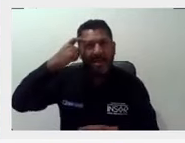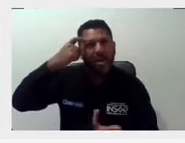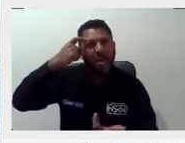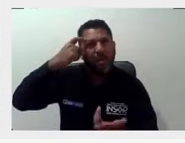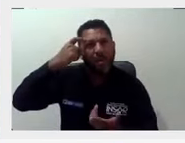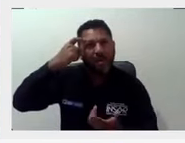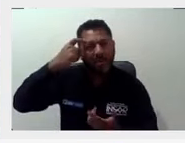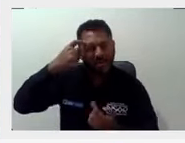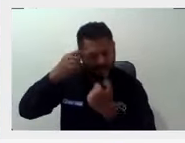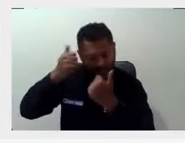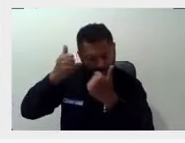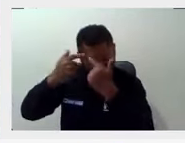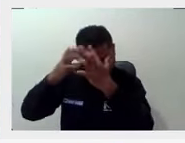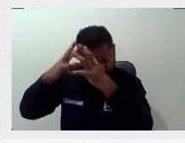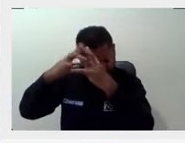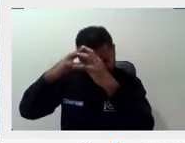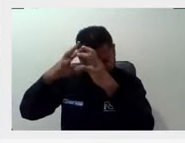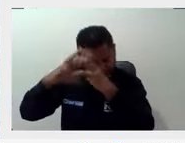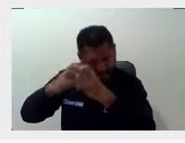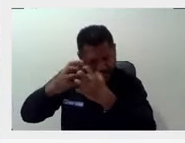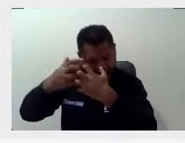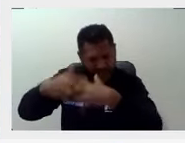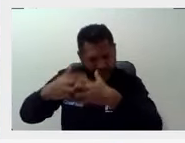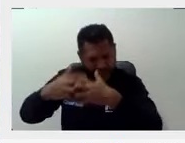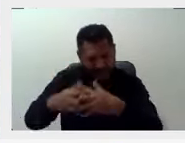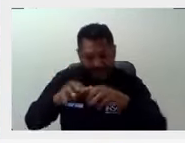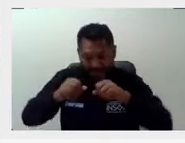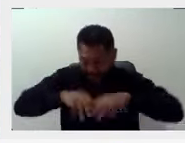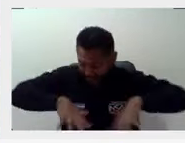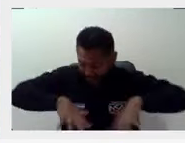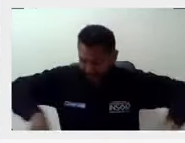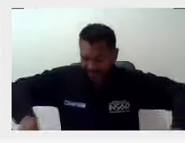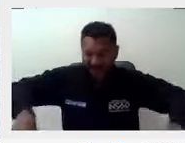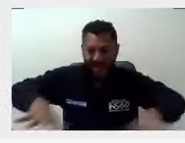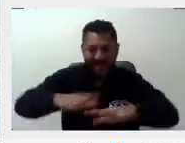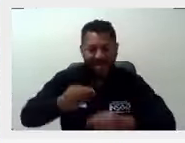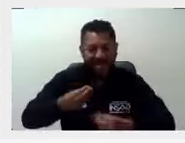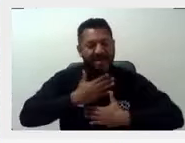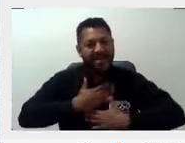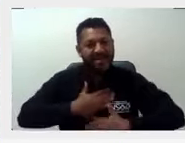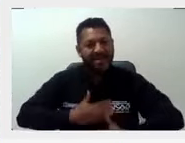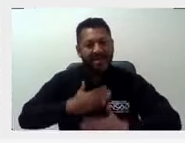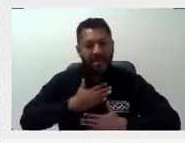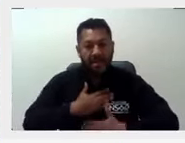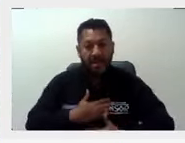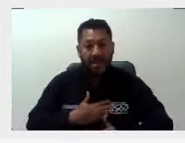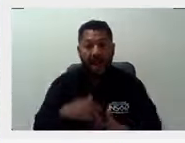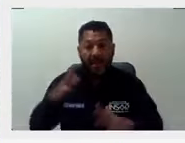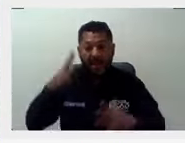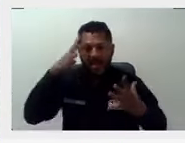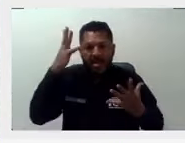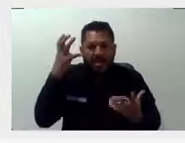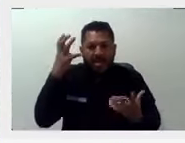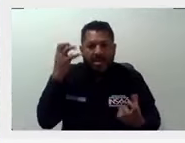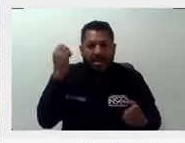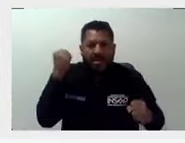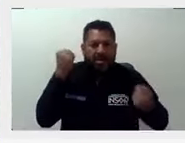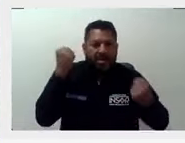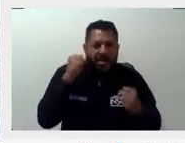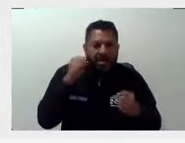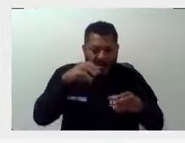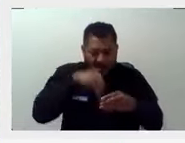tanto en este momento tenemos, espacios de esparcimiento para poder bajar un poco ese estrés que genera el estar conviviendo